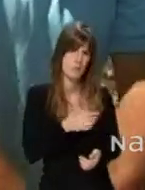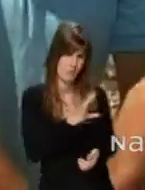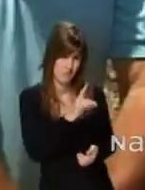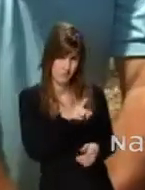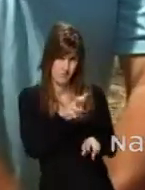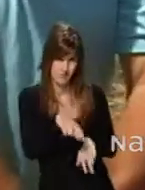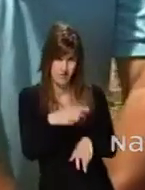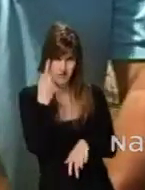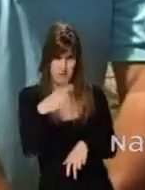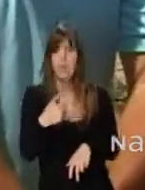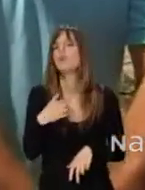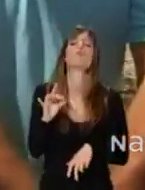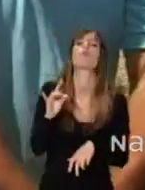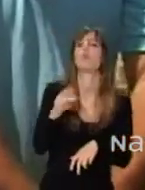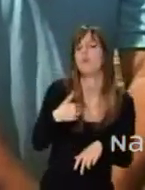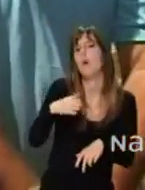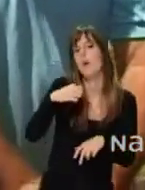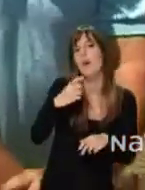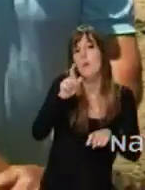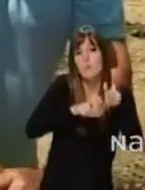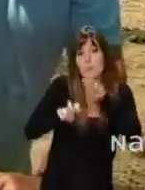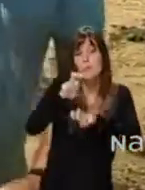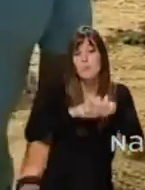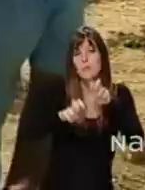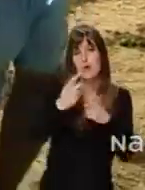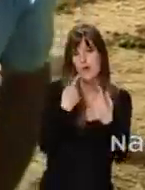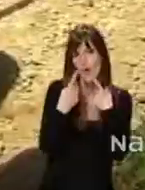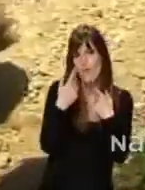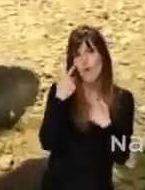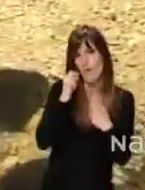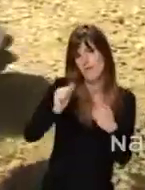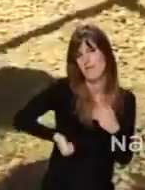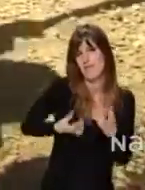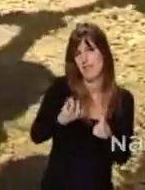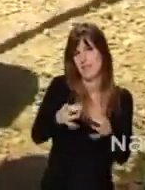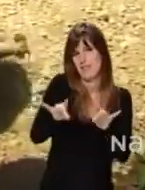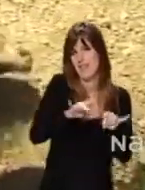sí. Venga, porque sí. Estoy buscando un hombre con tierras. Pues venga. Toma.